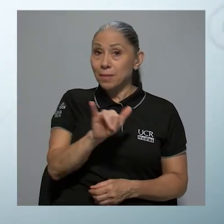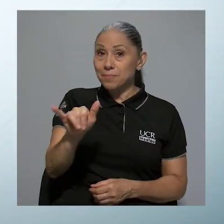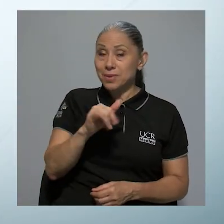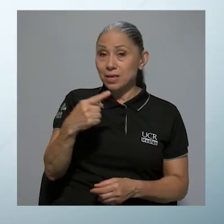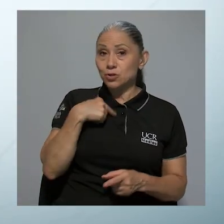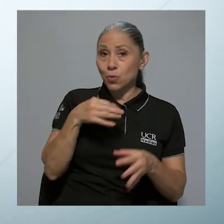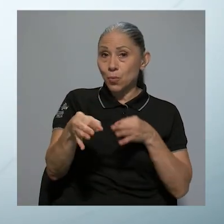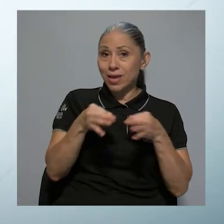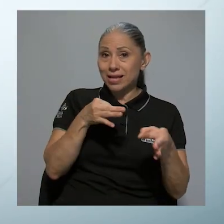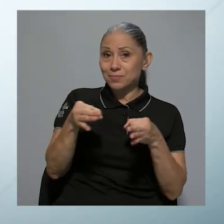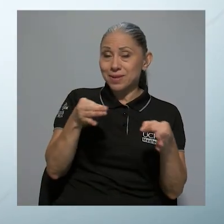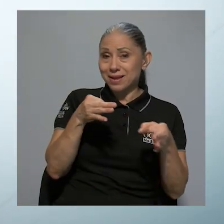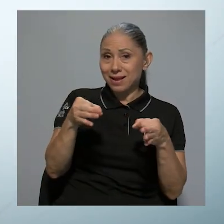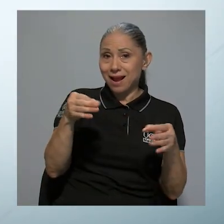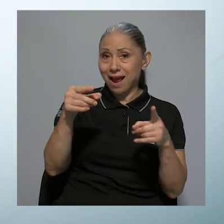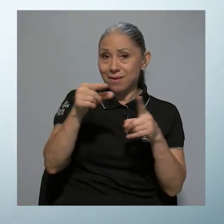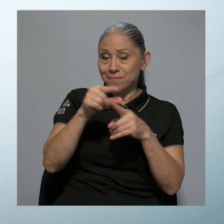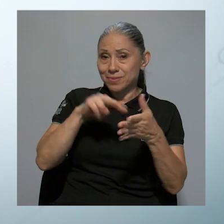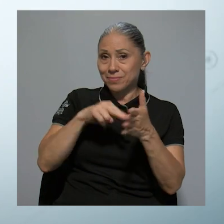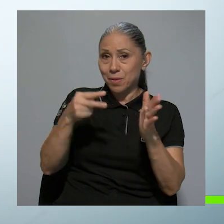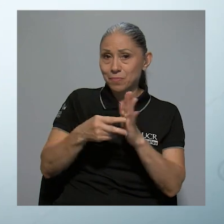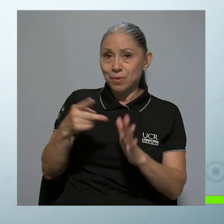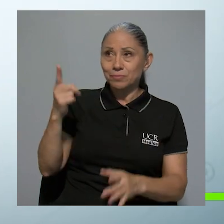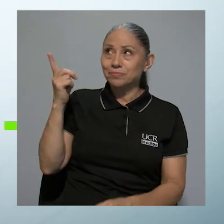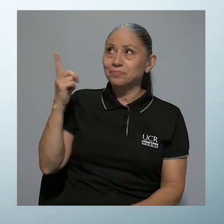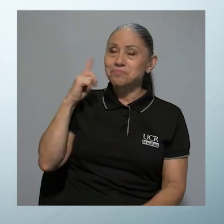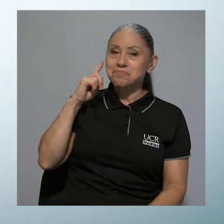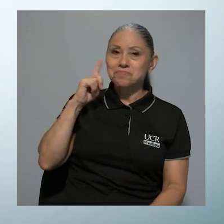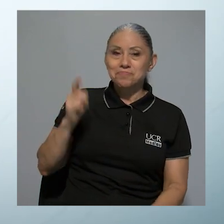También voy a definir la palabra que usó en la siguiente frase.